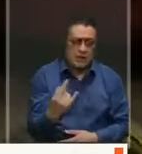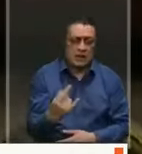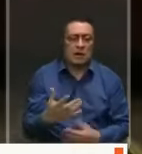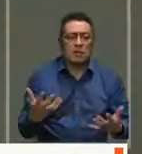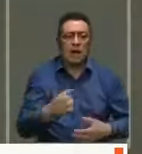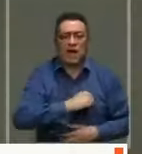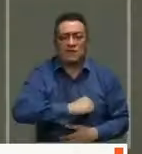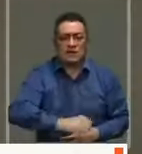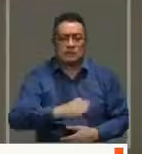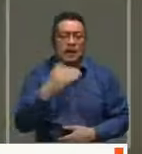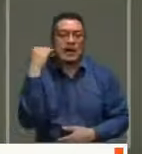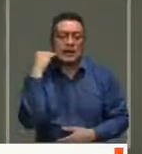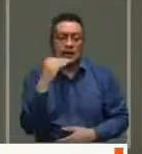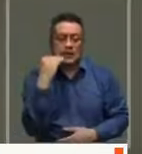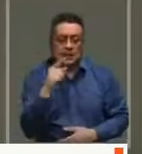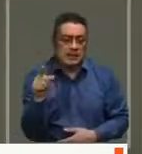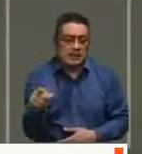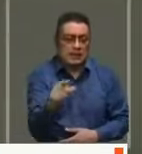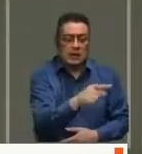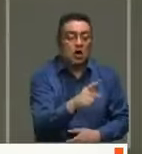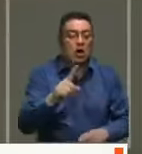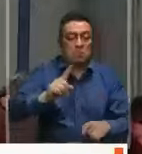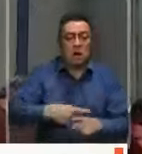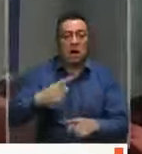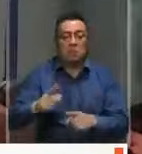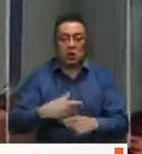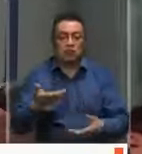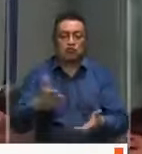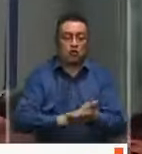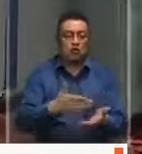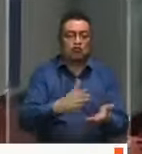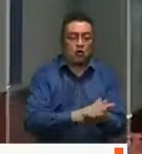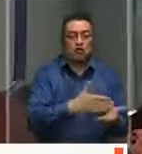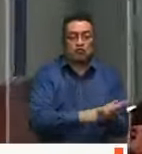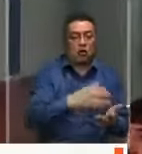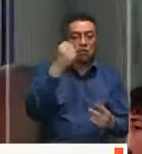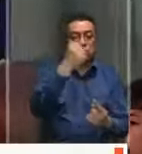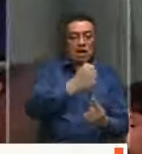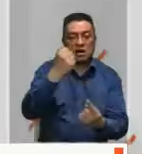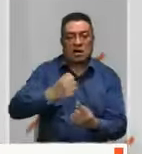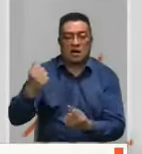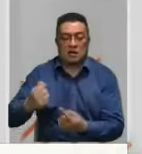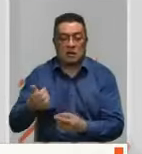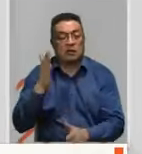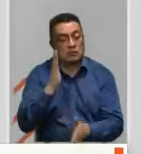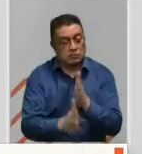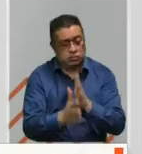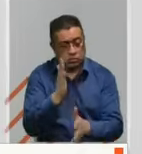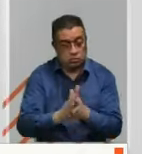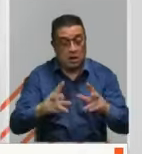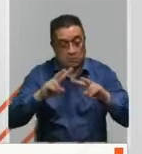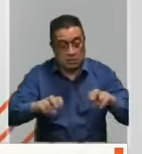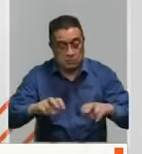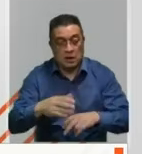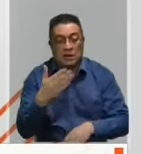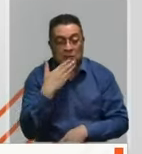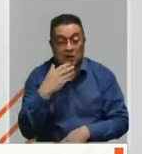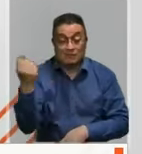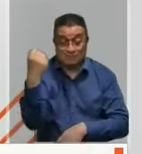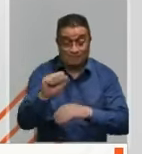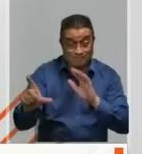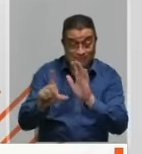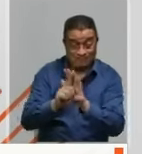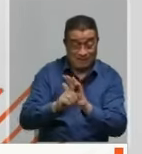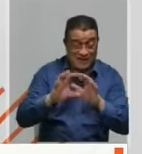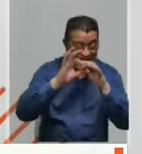evitar que otros niños o niñas sigan siendo asesinados, pero también celeridad en la investigación para que los delincuentes que